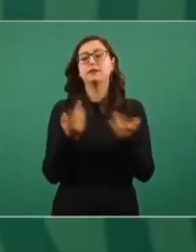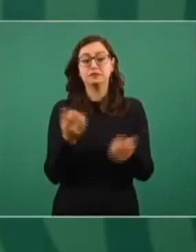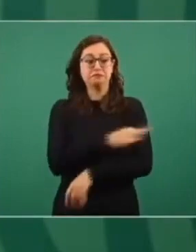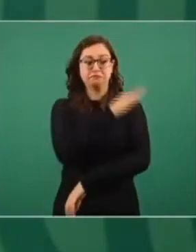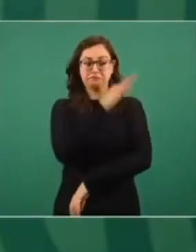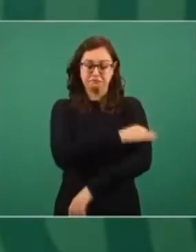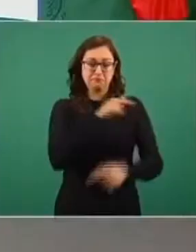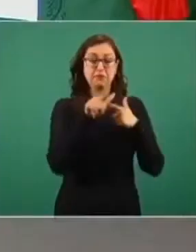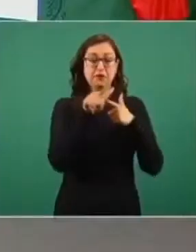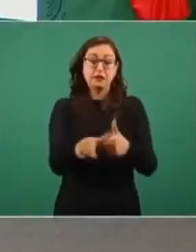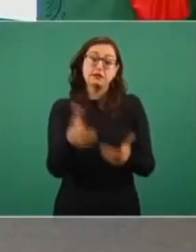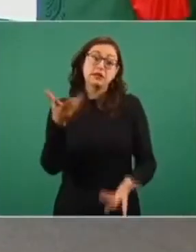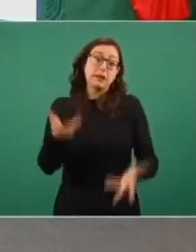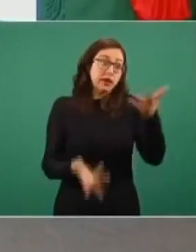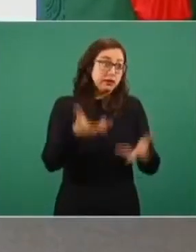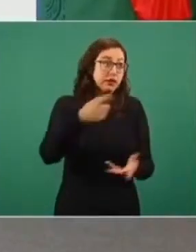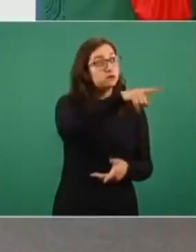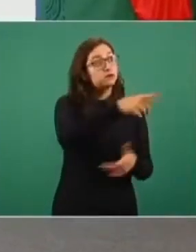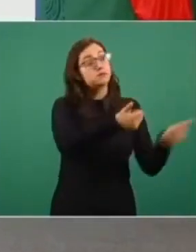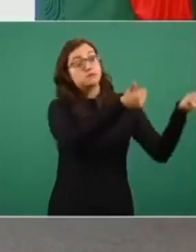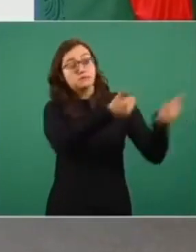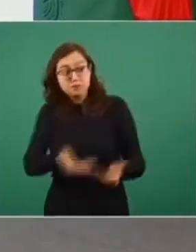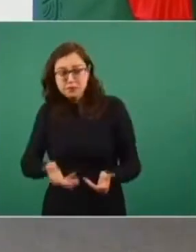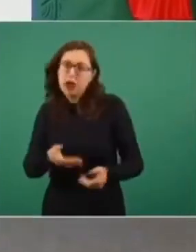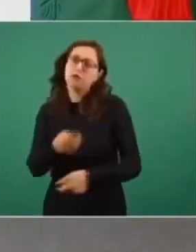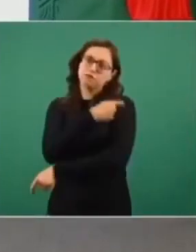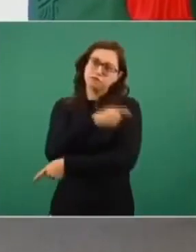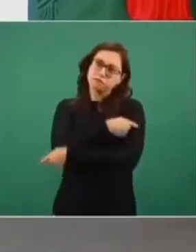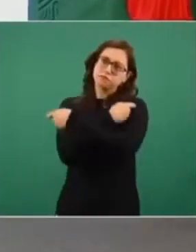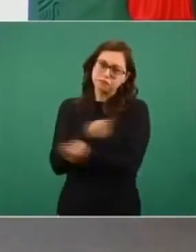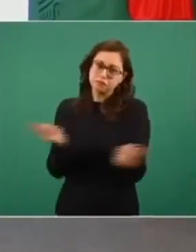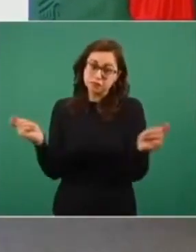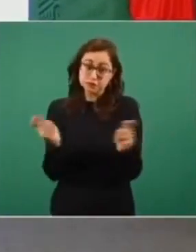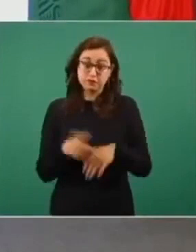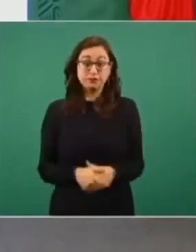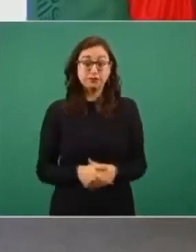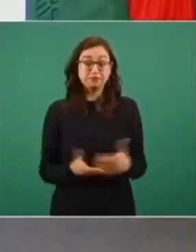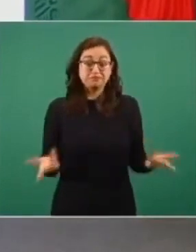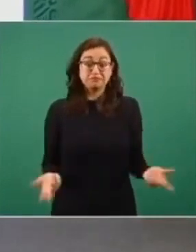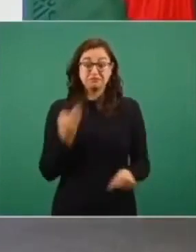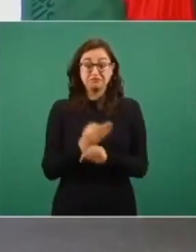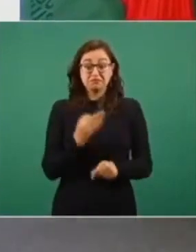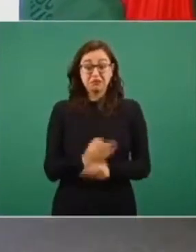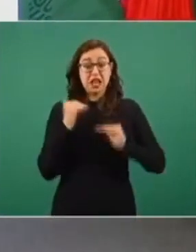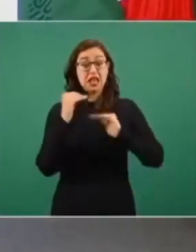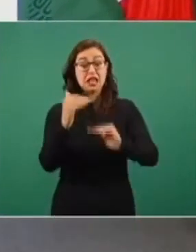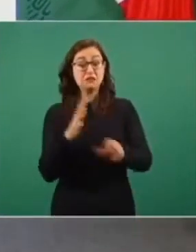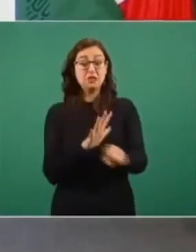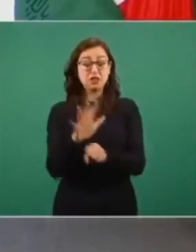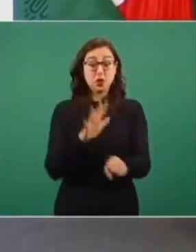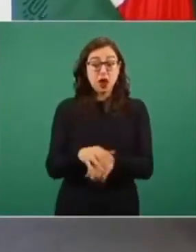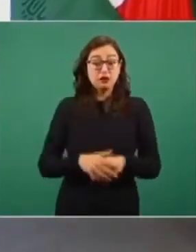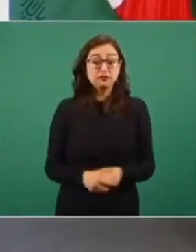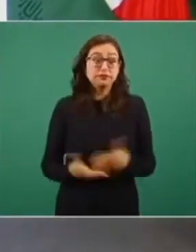edad. No solo se quedó ahí, pues aunque se estaba peleando contra este virus, los problemas y desacuerdos no se hicieron